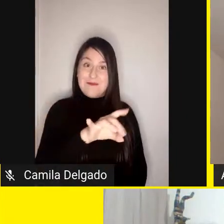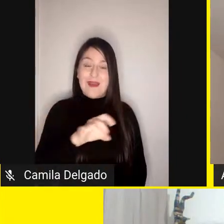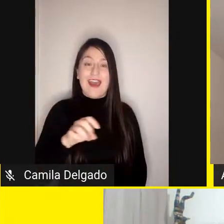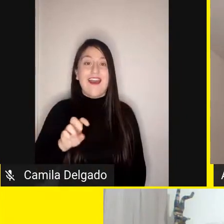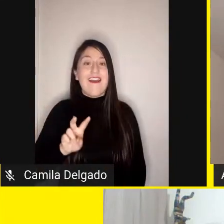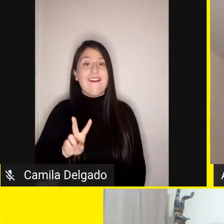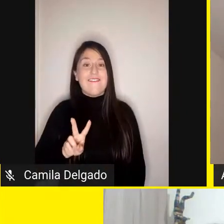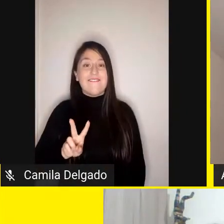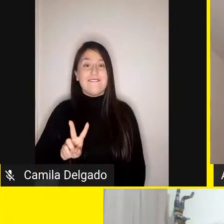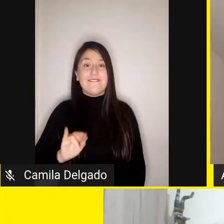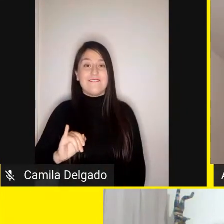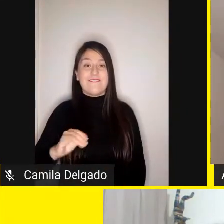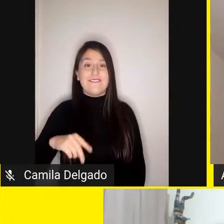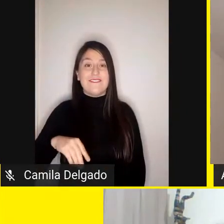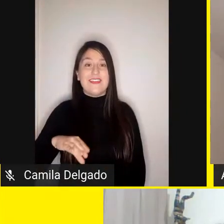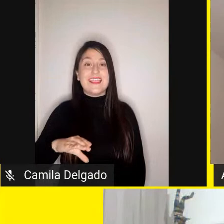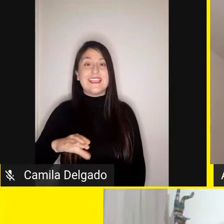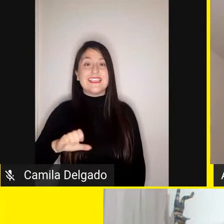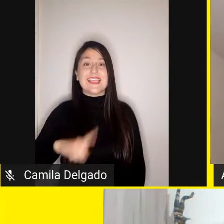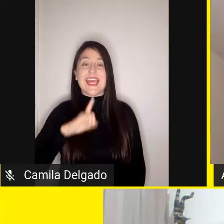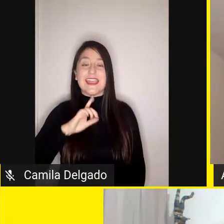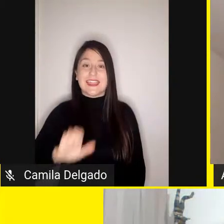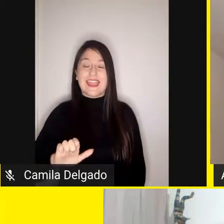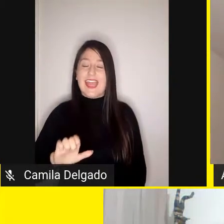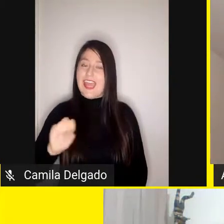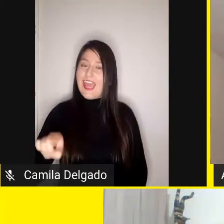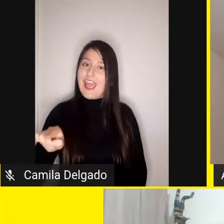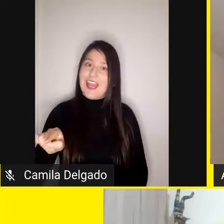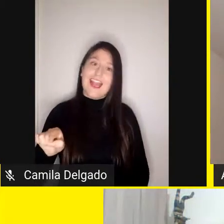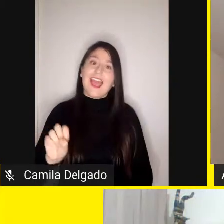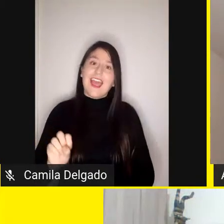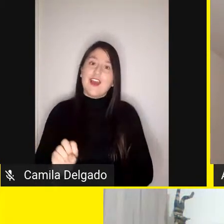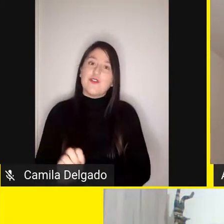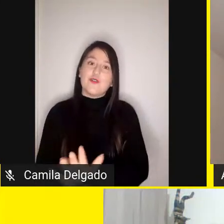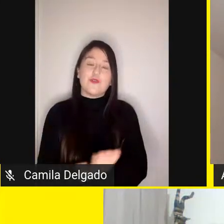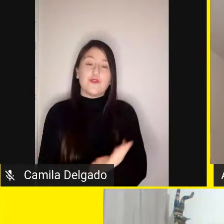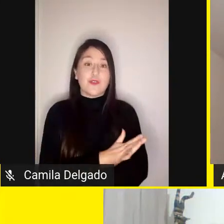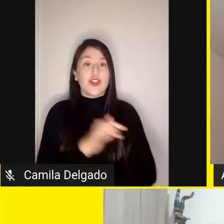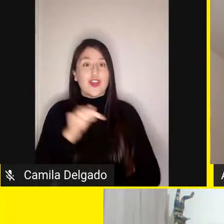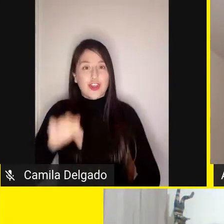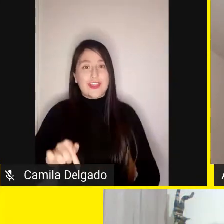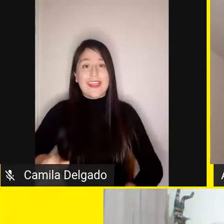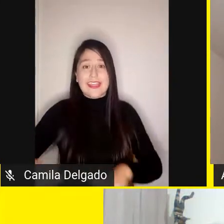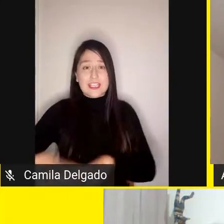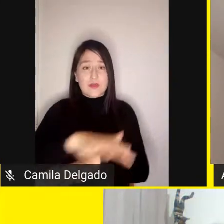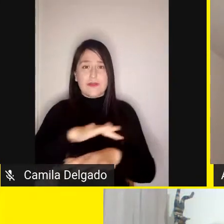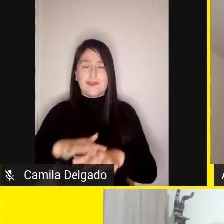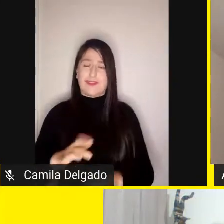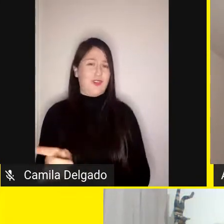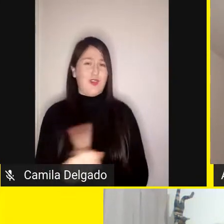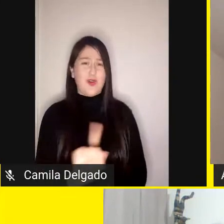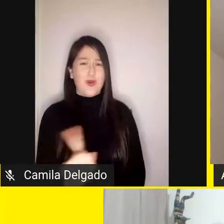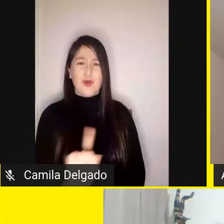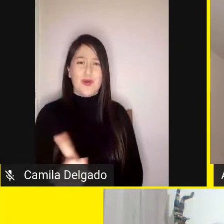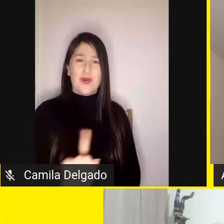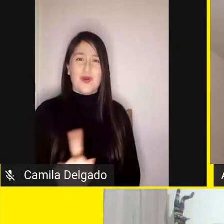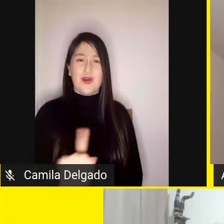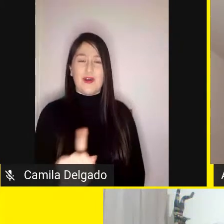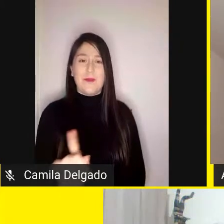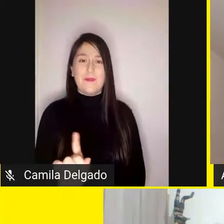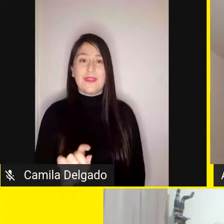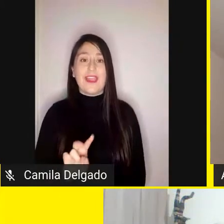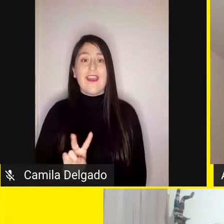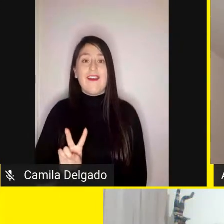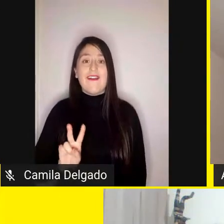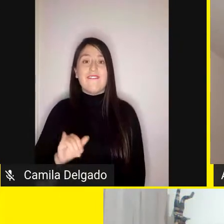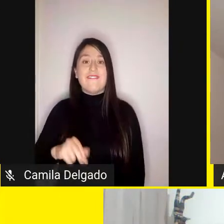que excepcionalmente se había conmovido con este caso, ¡no! Don Vicente regularmente hasta